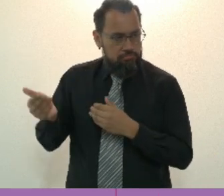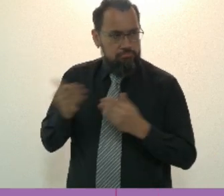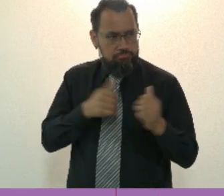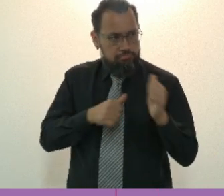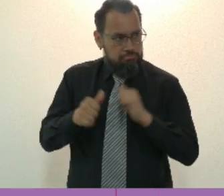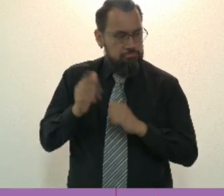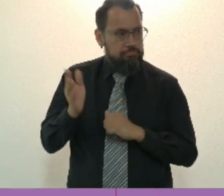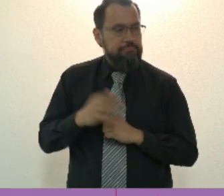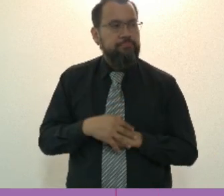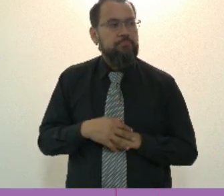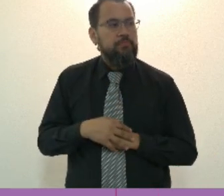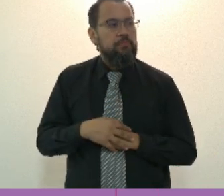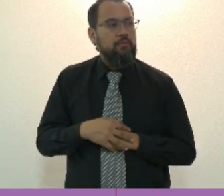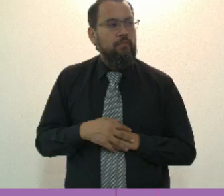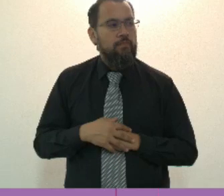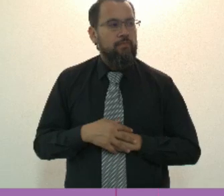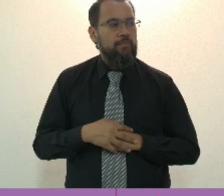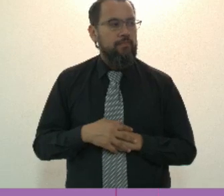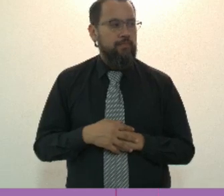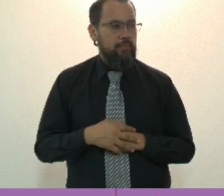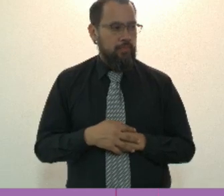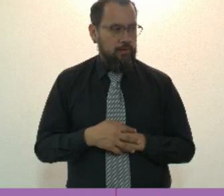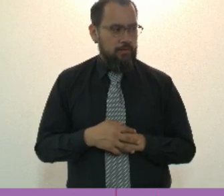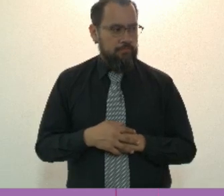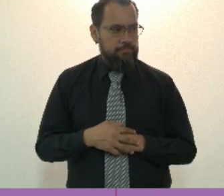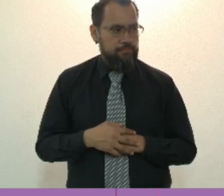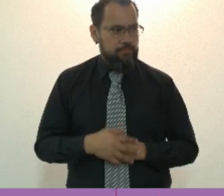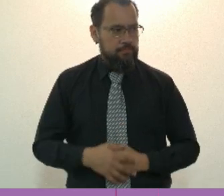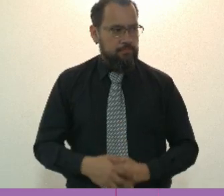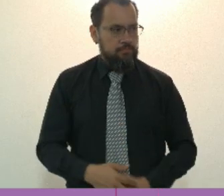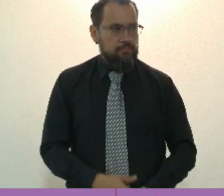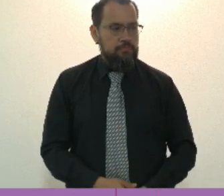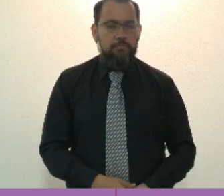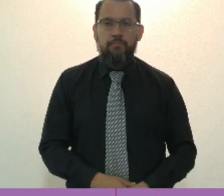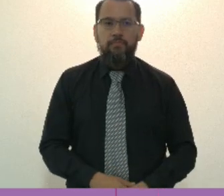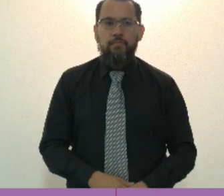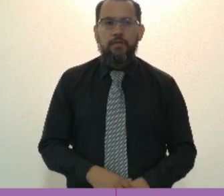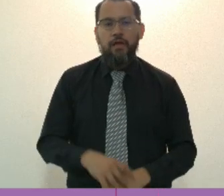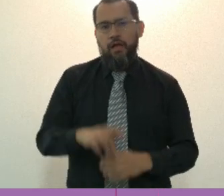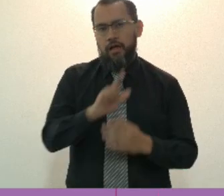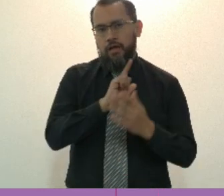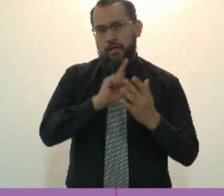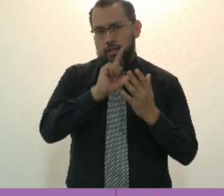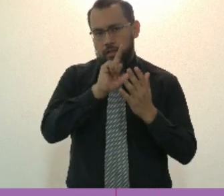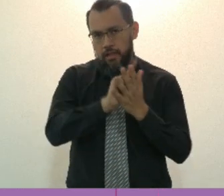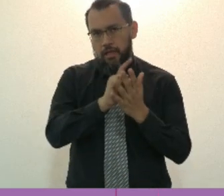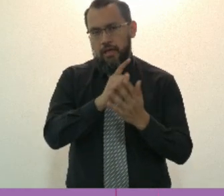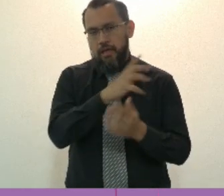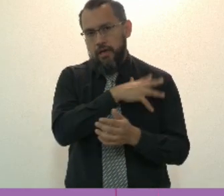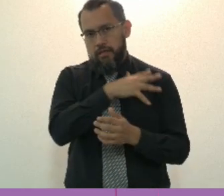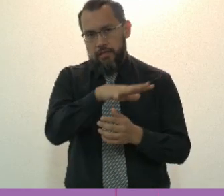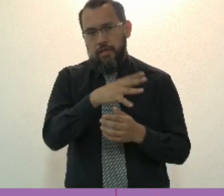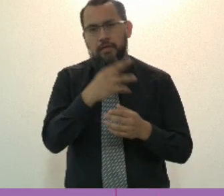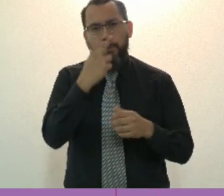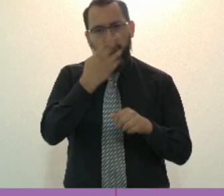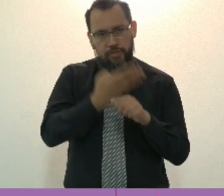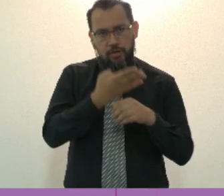¿Sí? Sanciones, por favor. Bueno, la Ley General de Responsabilidades de los Servidores